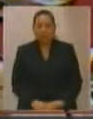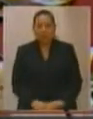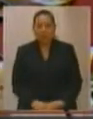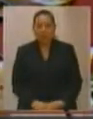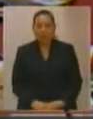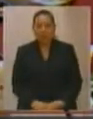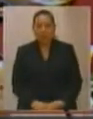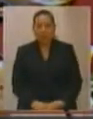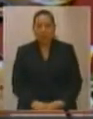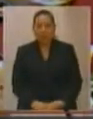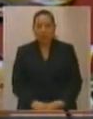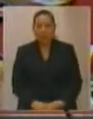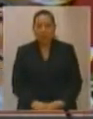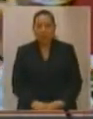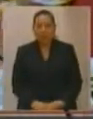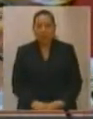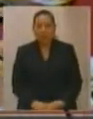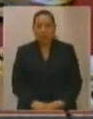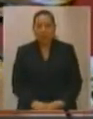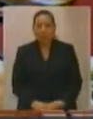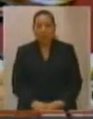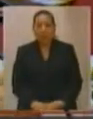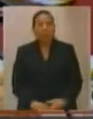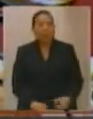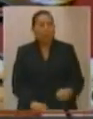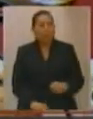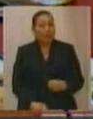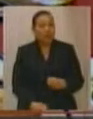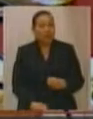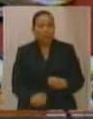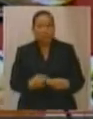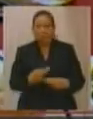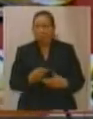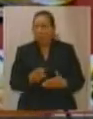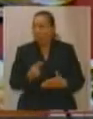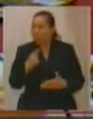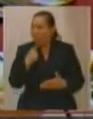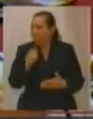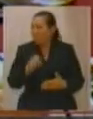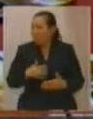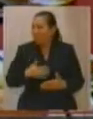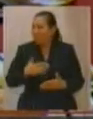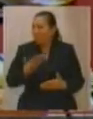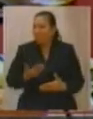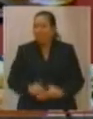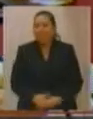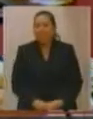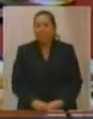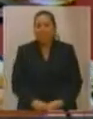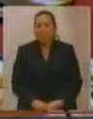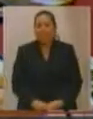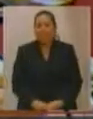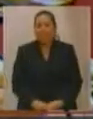régimen de unión solidaria, los derechos sucesorios. Esto no es posible.